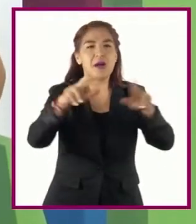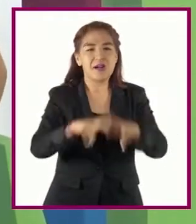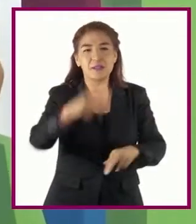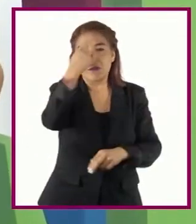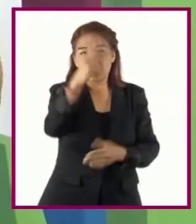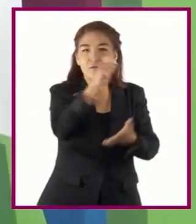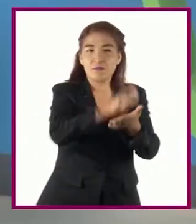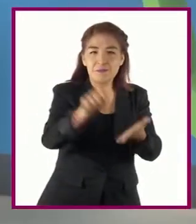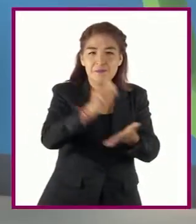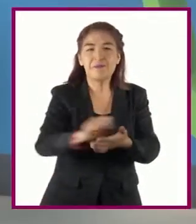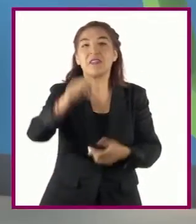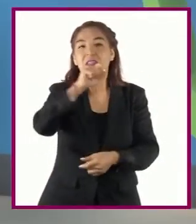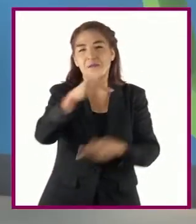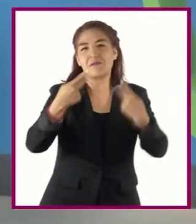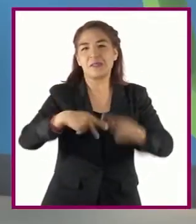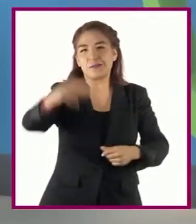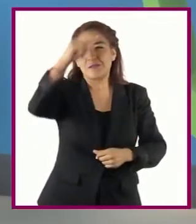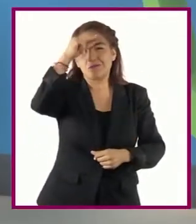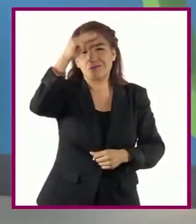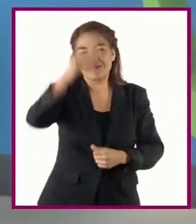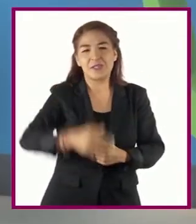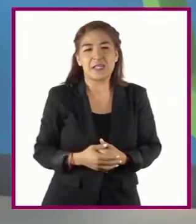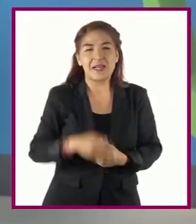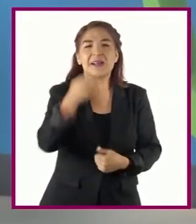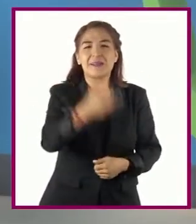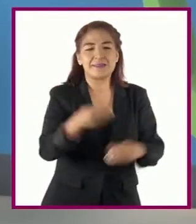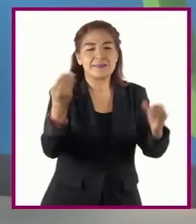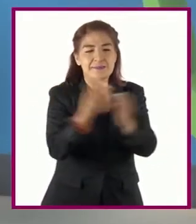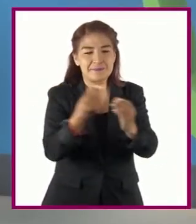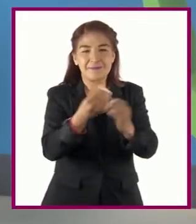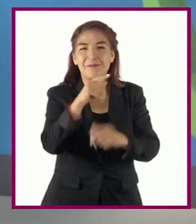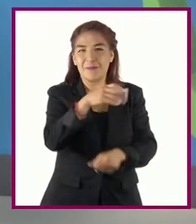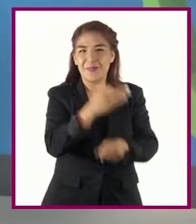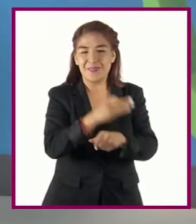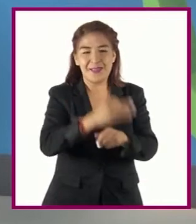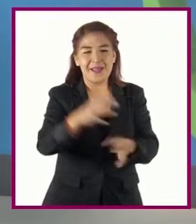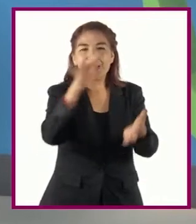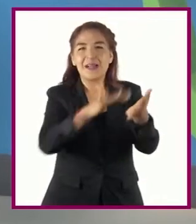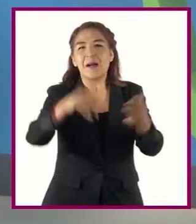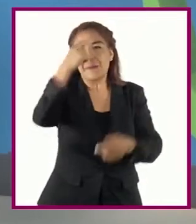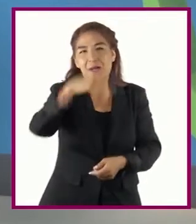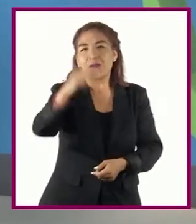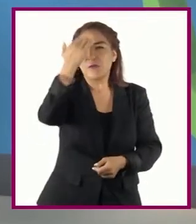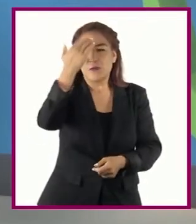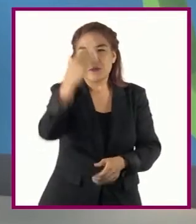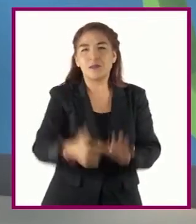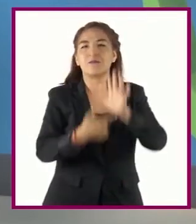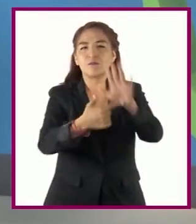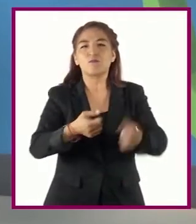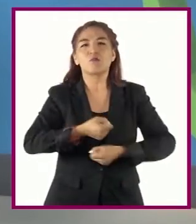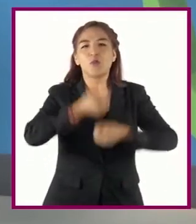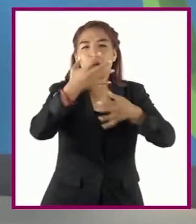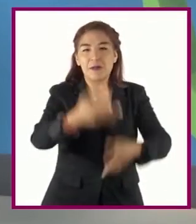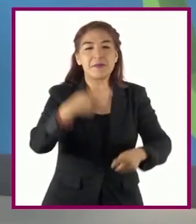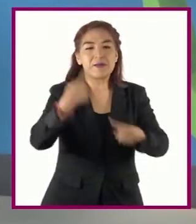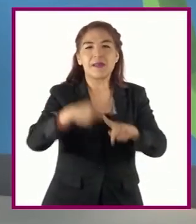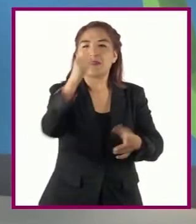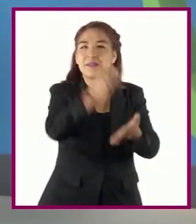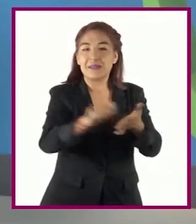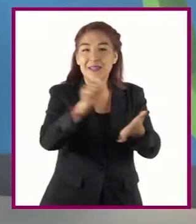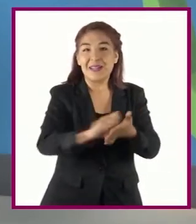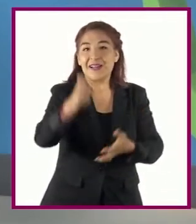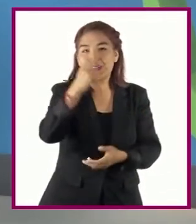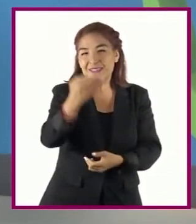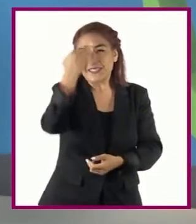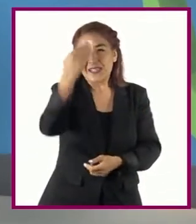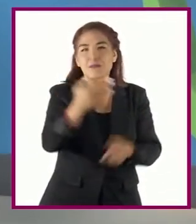e intelectuales. En nuestra sección Leer para Conocer, les compartiré algunos poemas que fueron escritos durante el